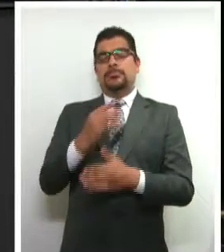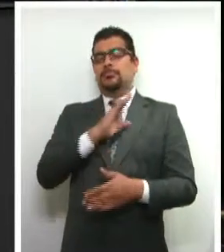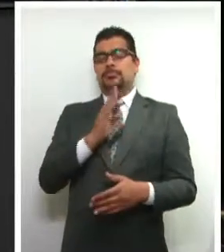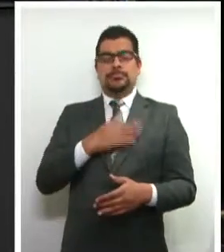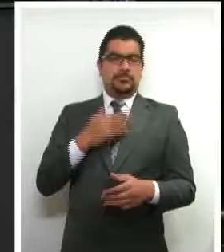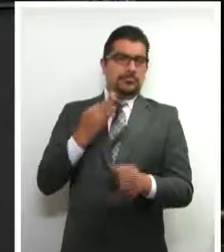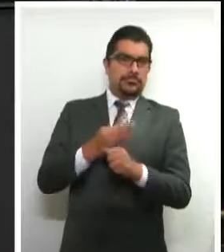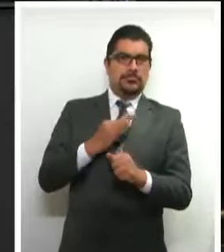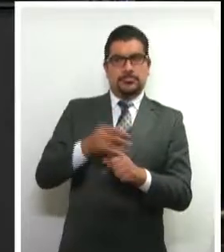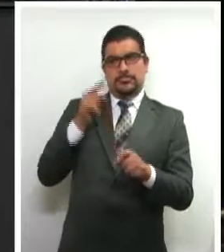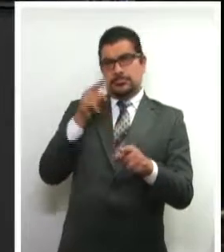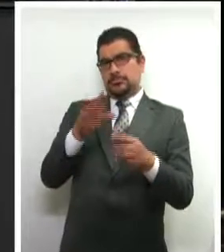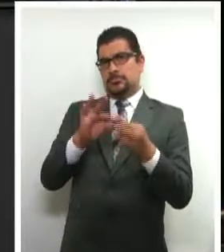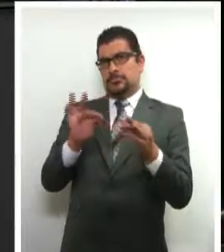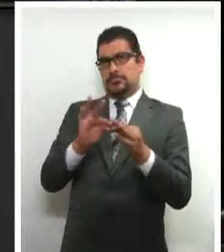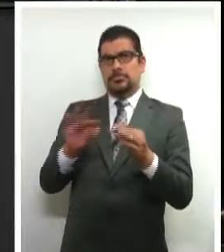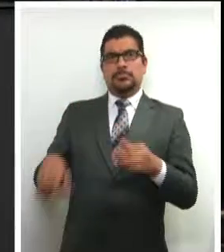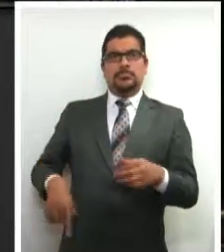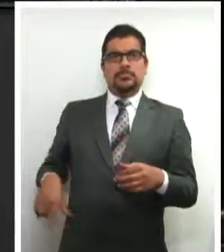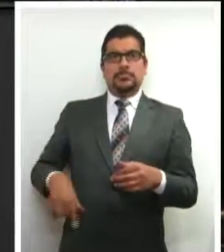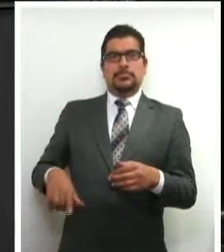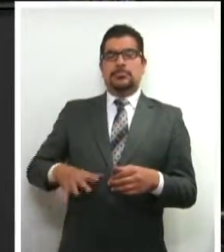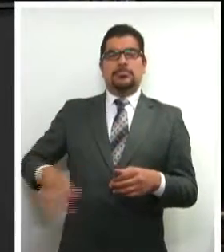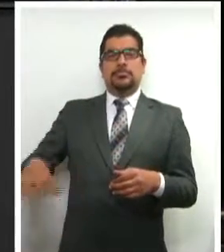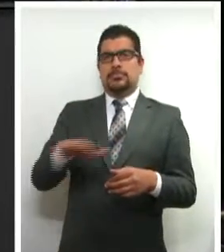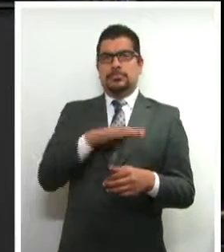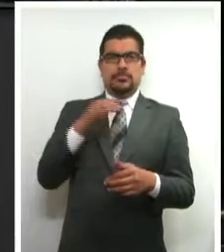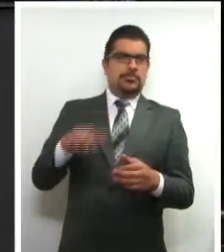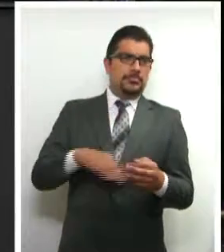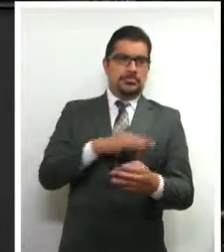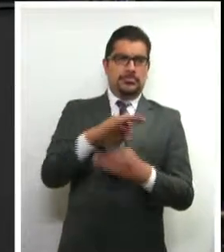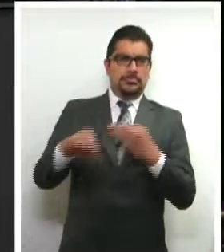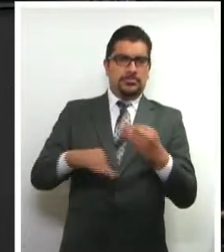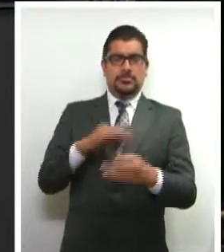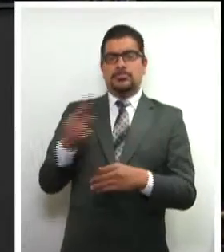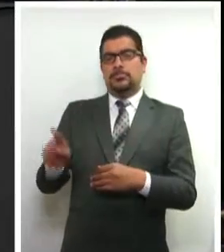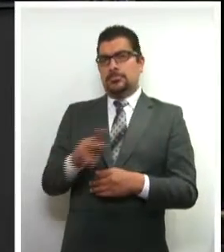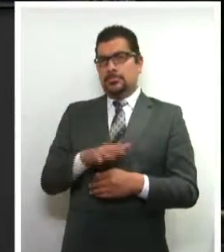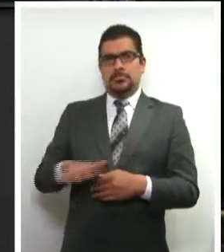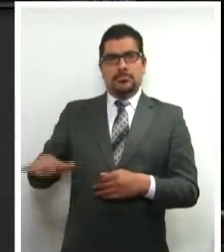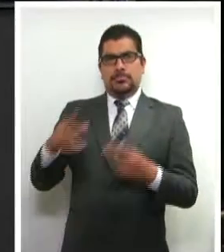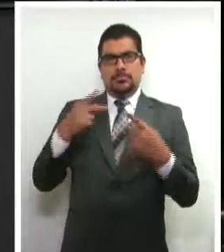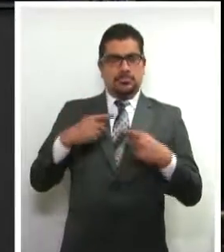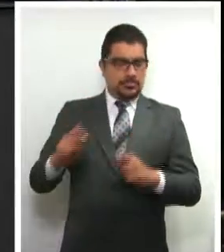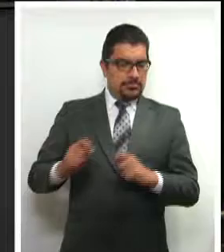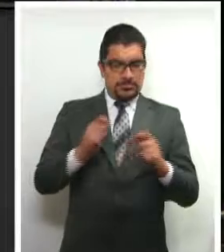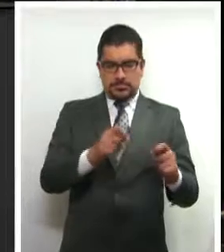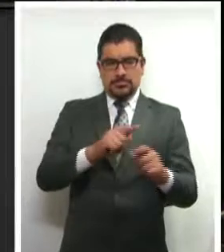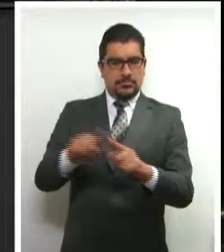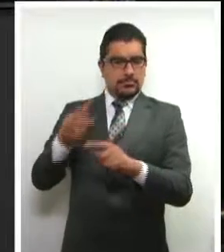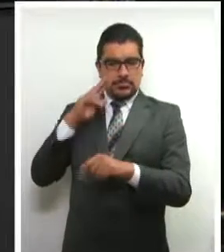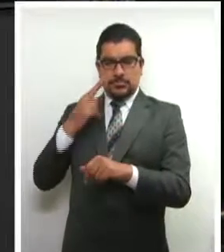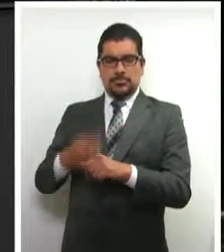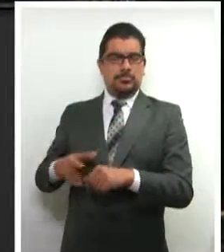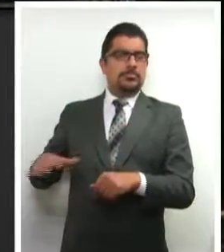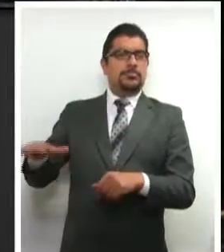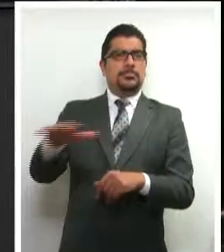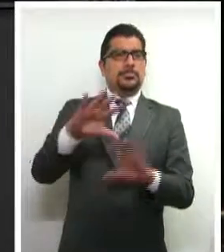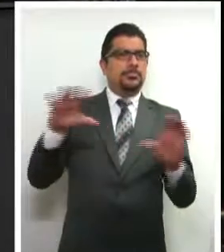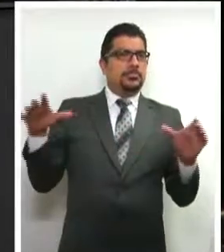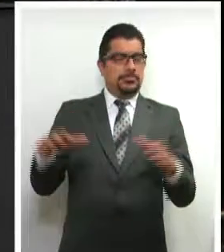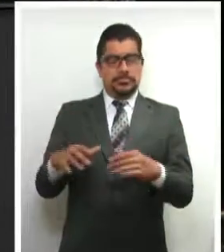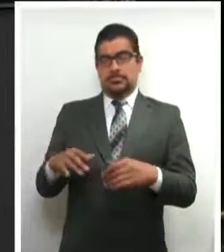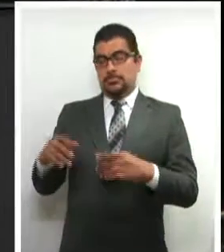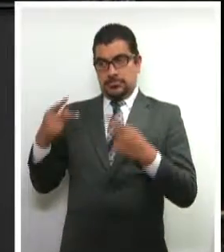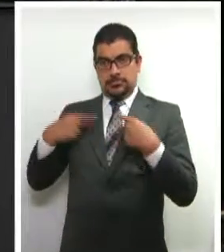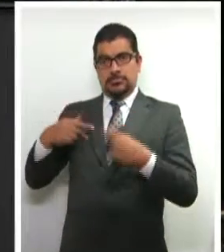introducción que el gobierno de las ciudades, como en general de todos los pueblos, estaba en manos de la comunidad. Cada